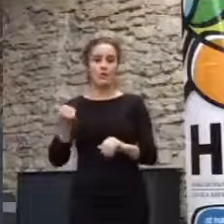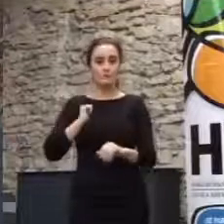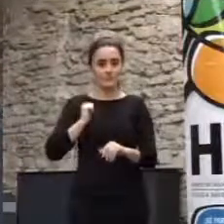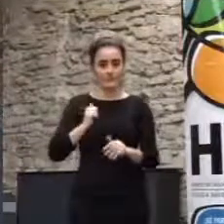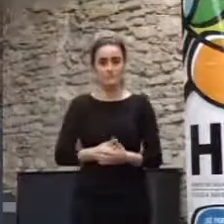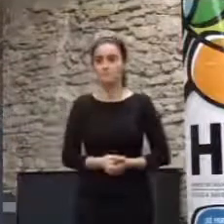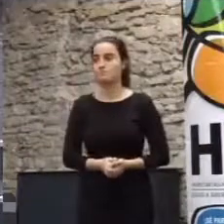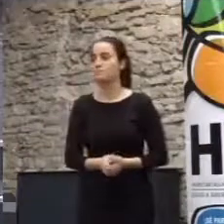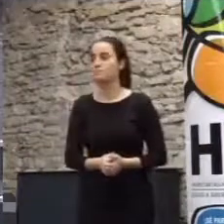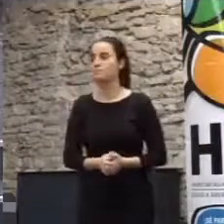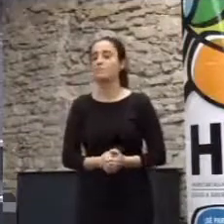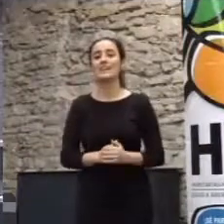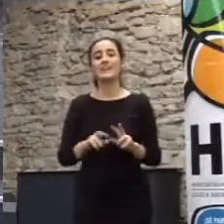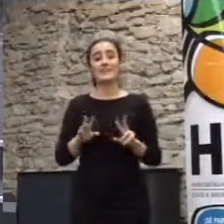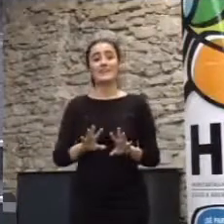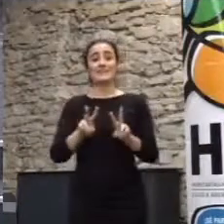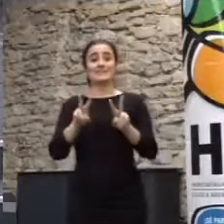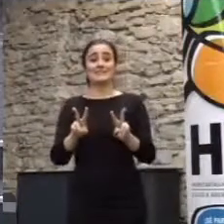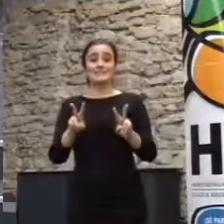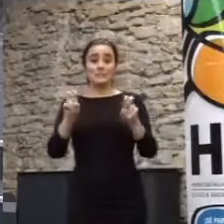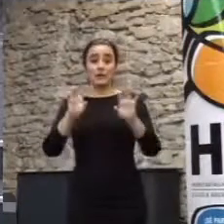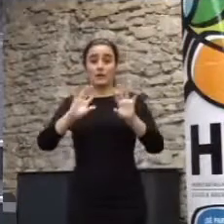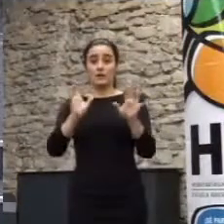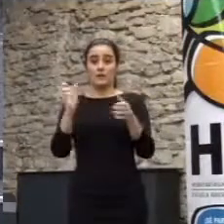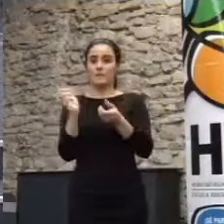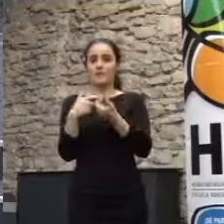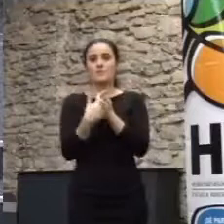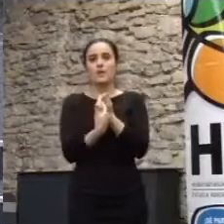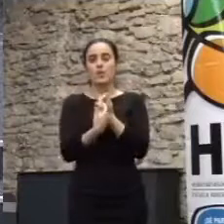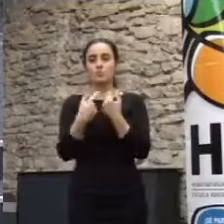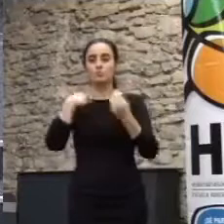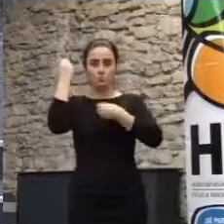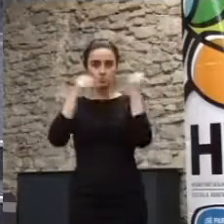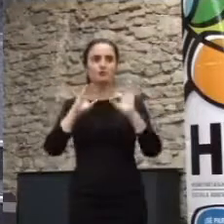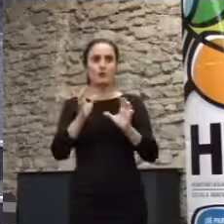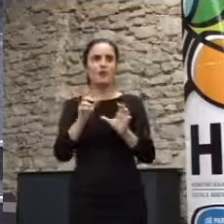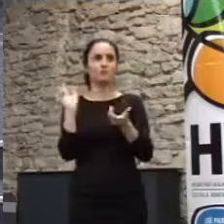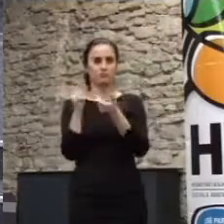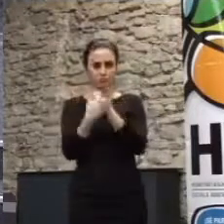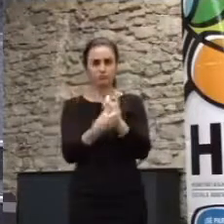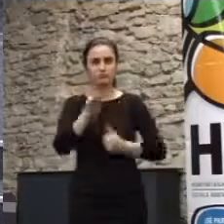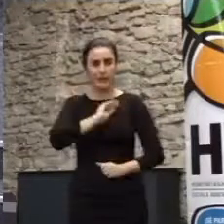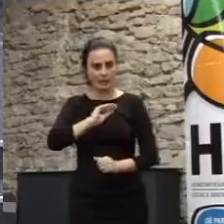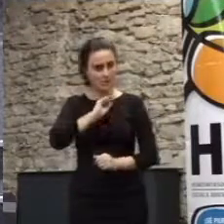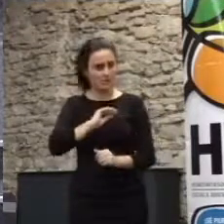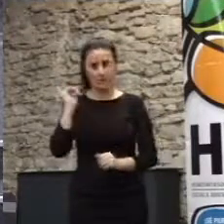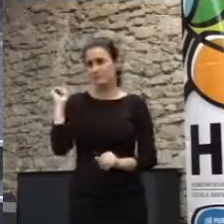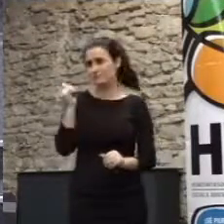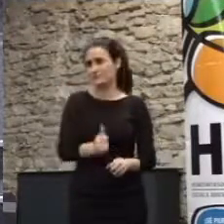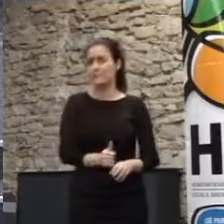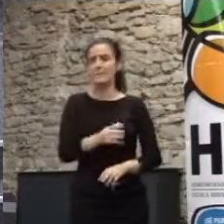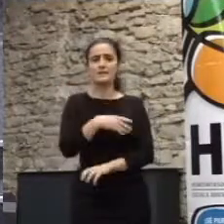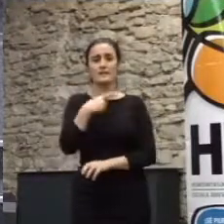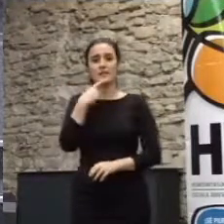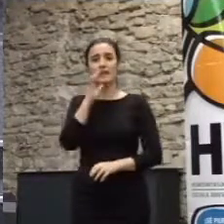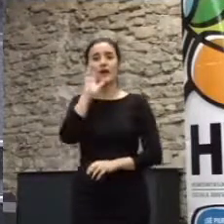En cuanto a participación en la radio, siempre ha sido un medio muy participativo, desde ahora también